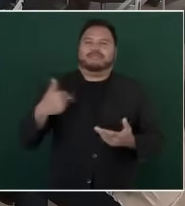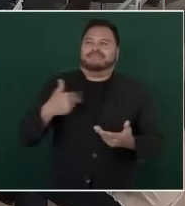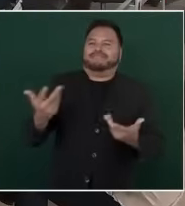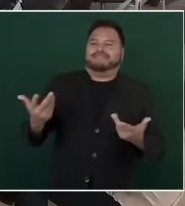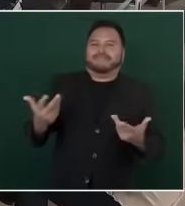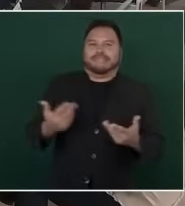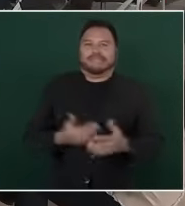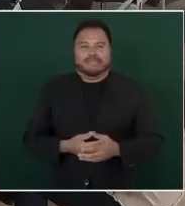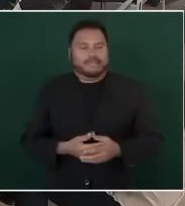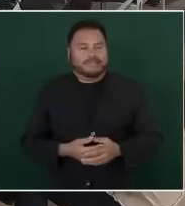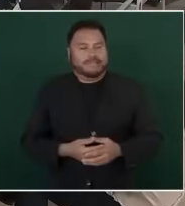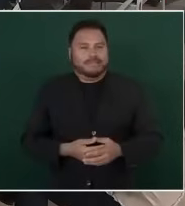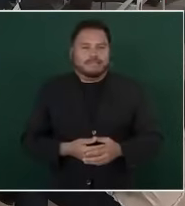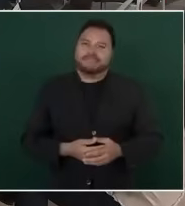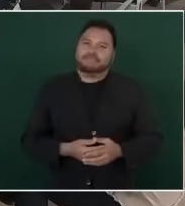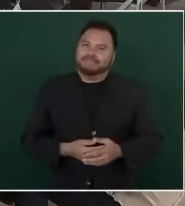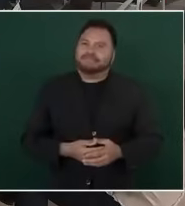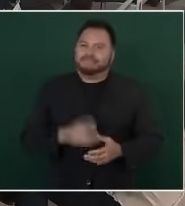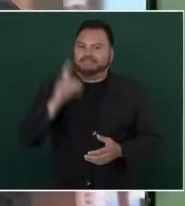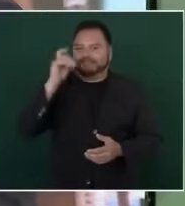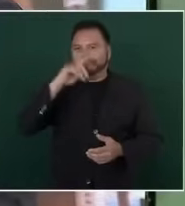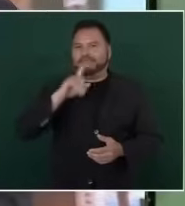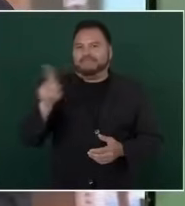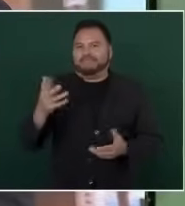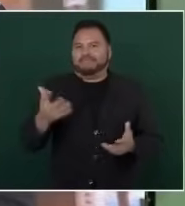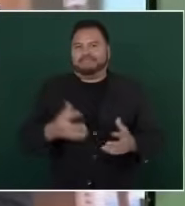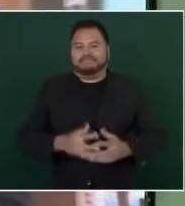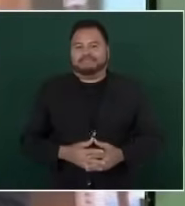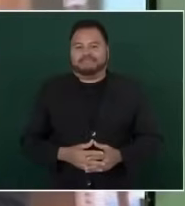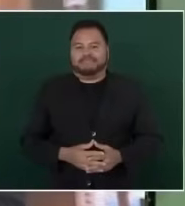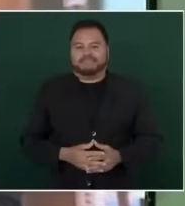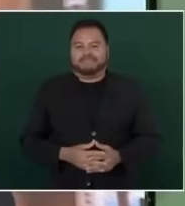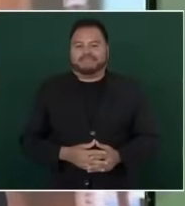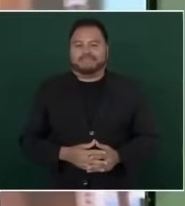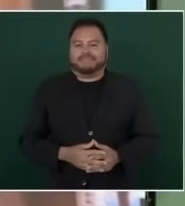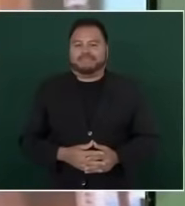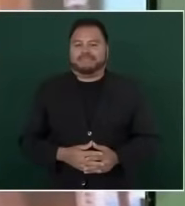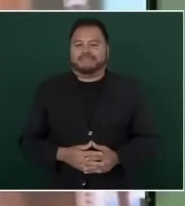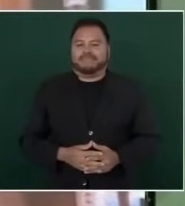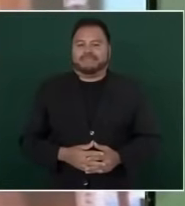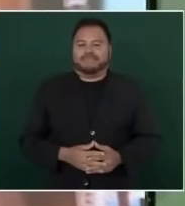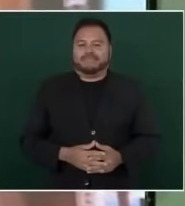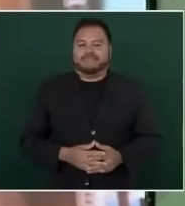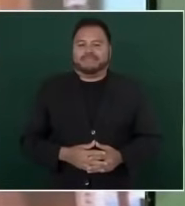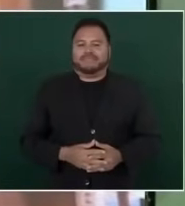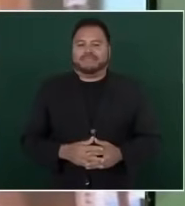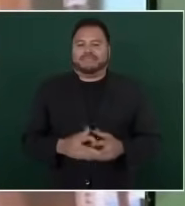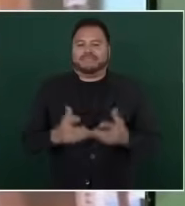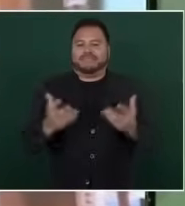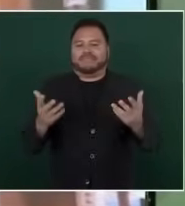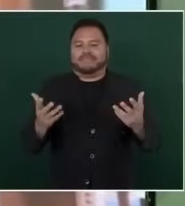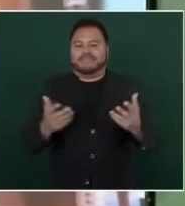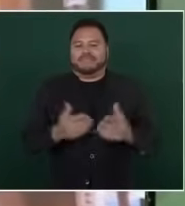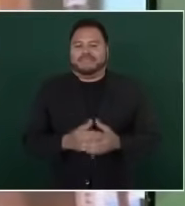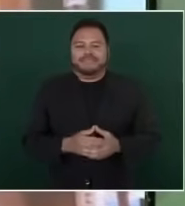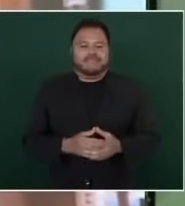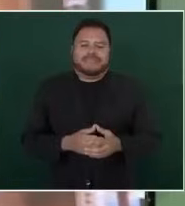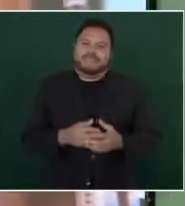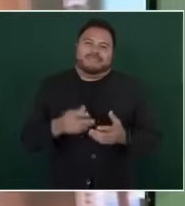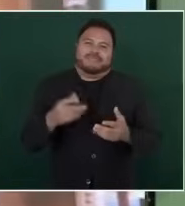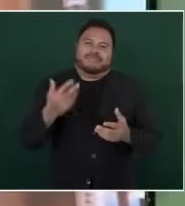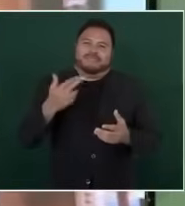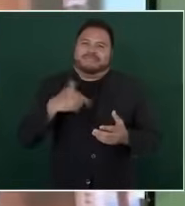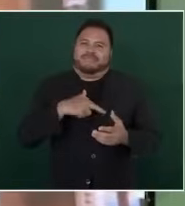Y nos va a dar tiempo, ¿no? ya tácticas dilatorias, o sea, ya estamos